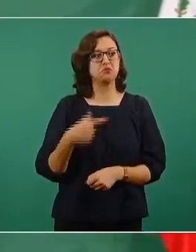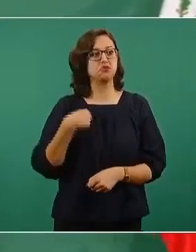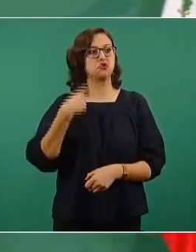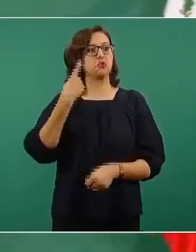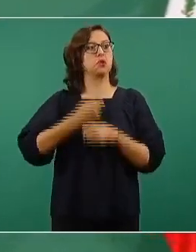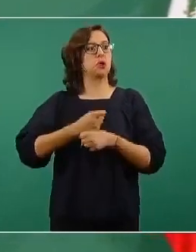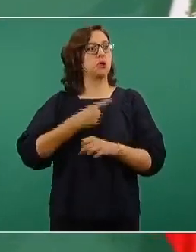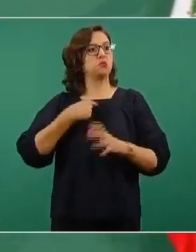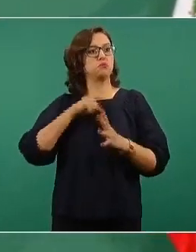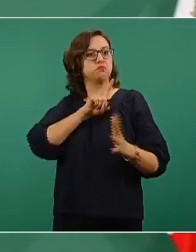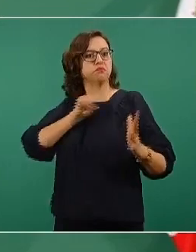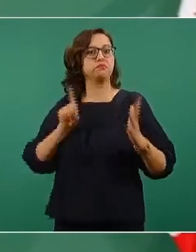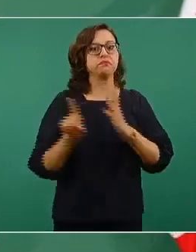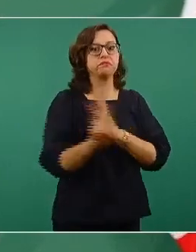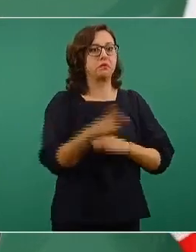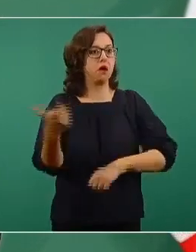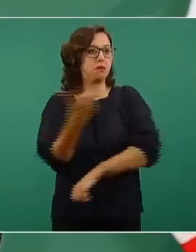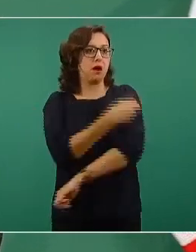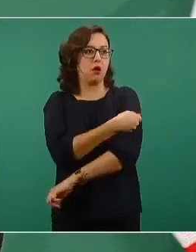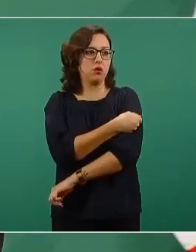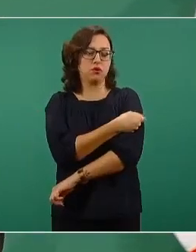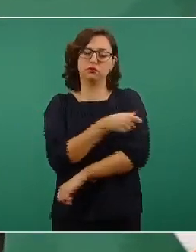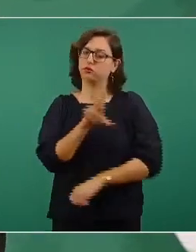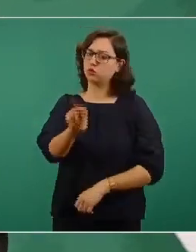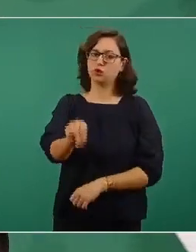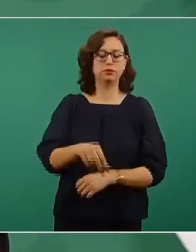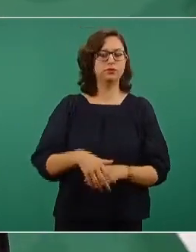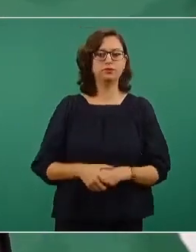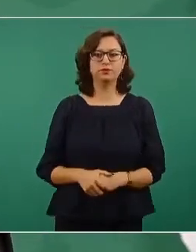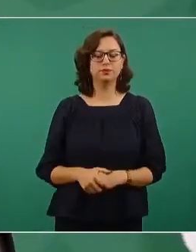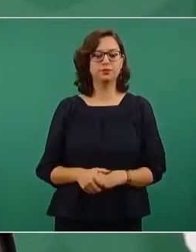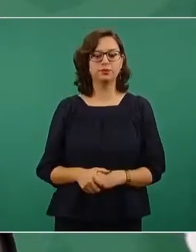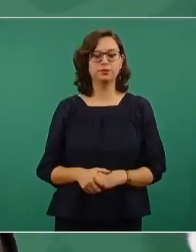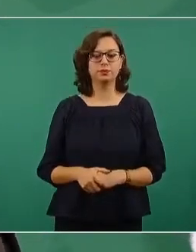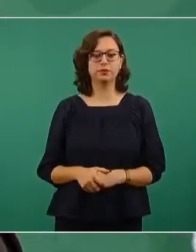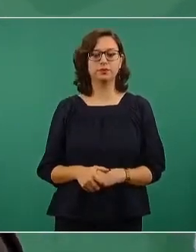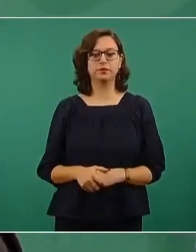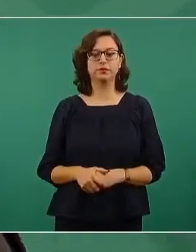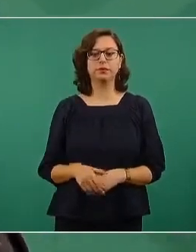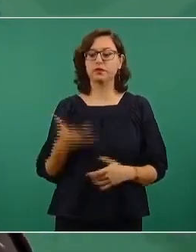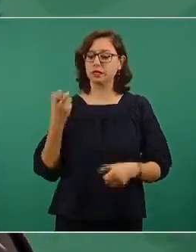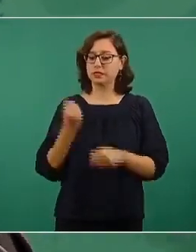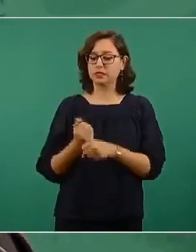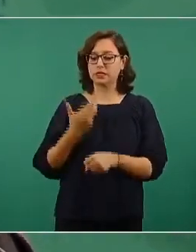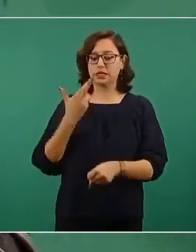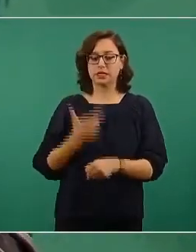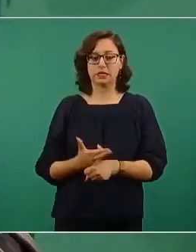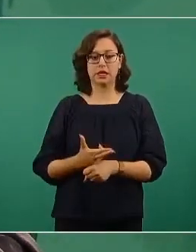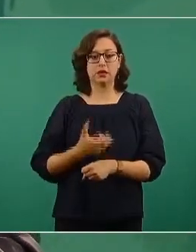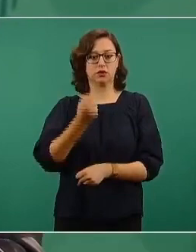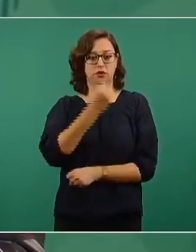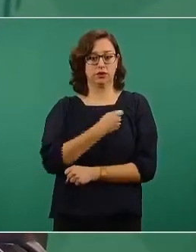que pudo haberse vacunado. El ejemplo del secretario de Salud,